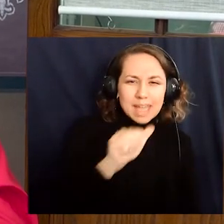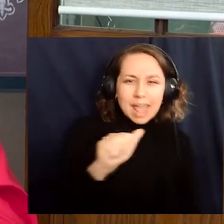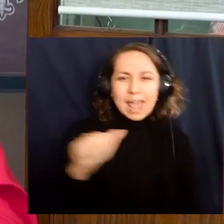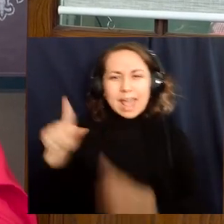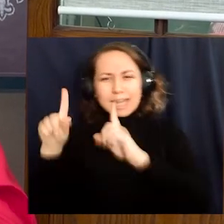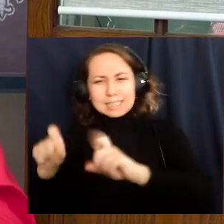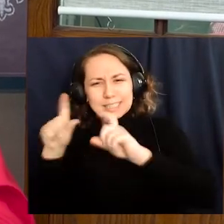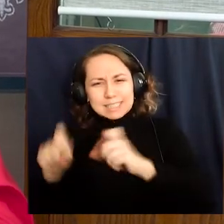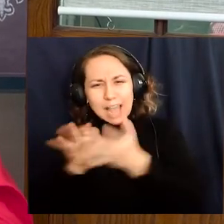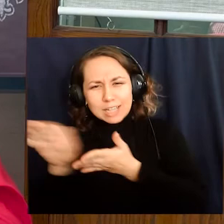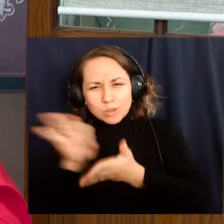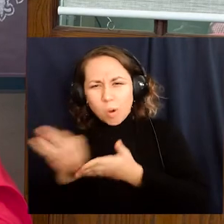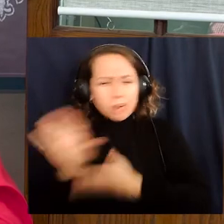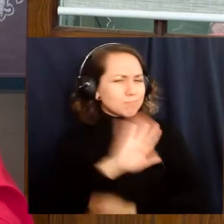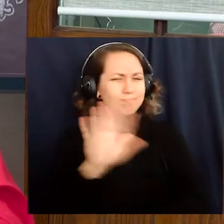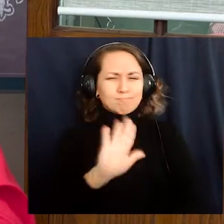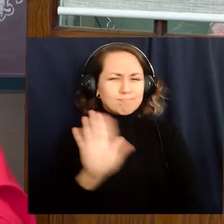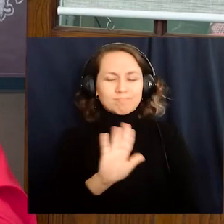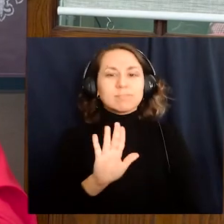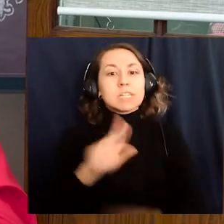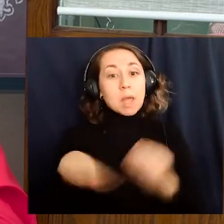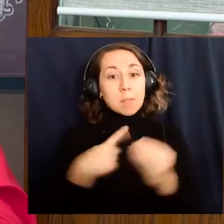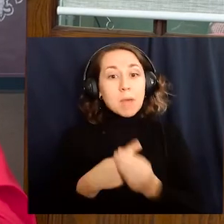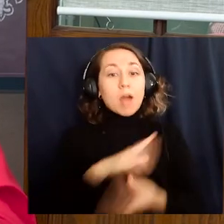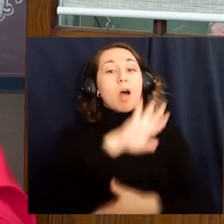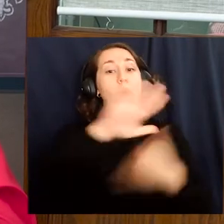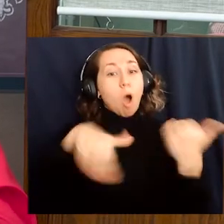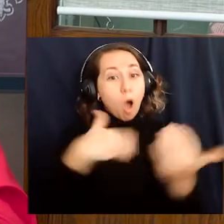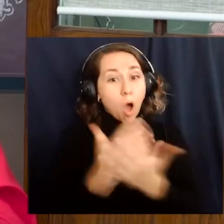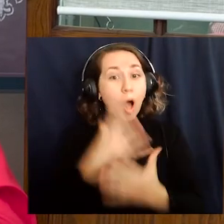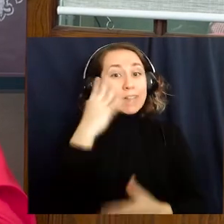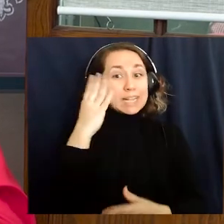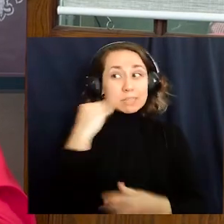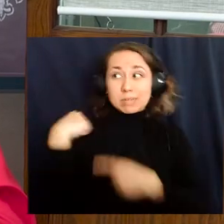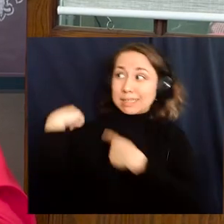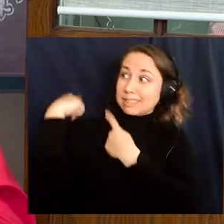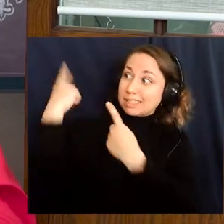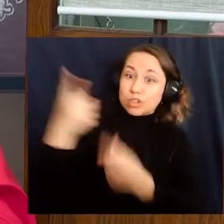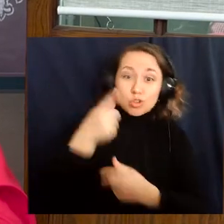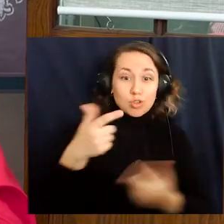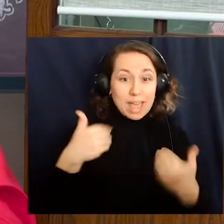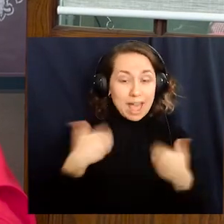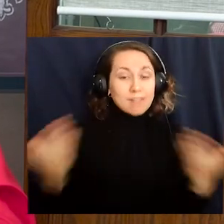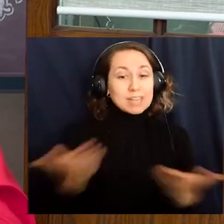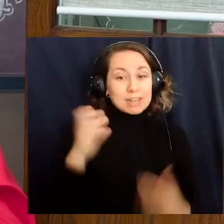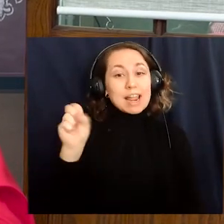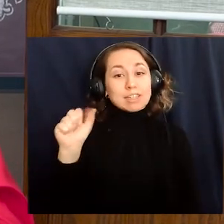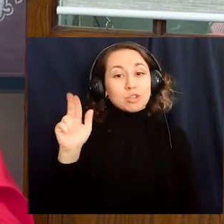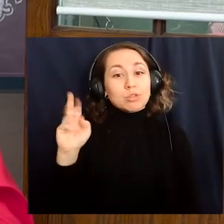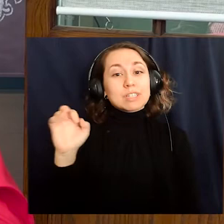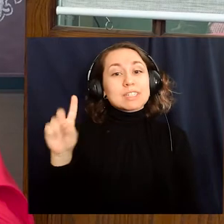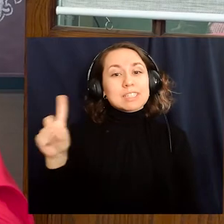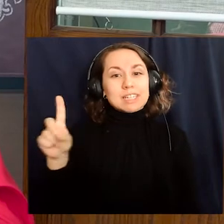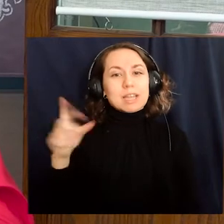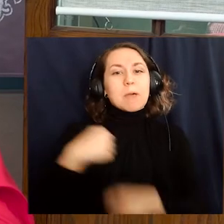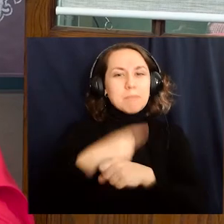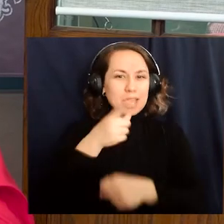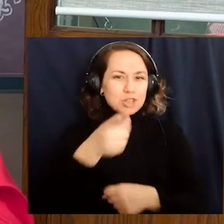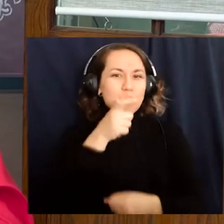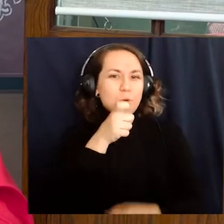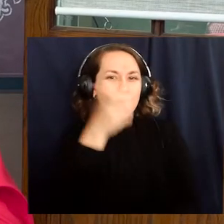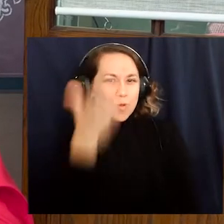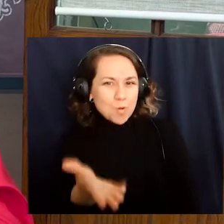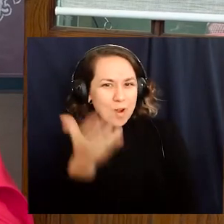hacen quienes son. Estoy muy orgulloso de ustedes y sé que cuando vayan a los estudios superiores o lo que quieran hacer en el futuro, van